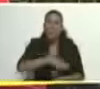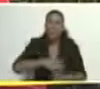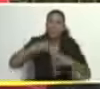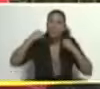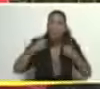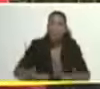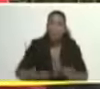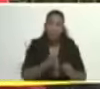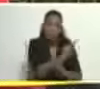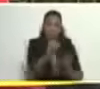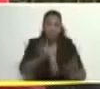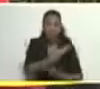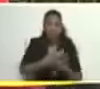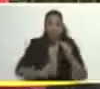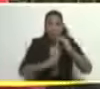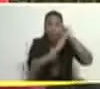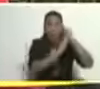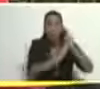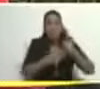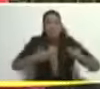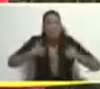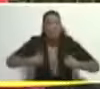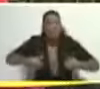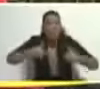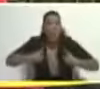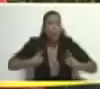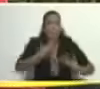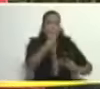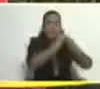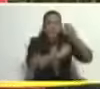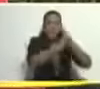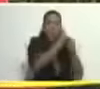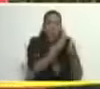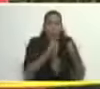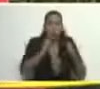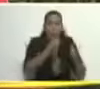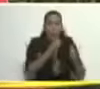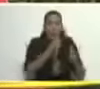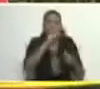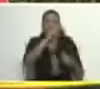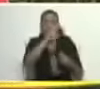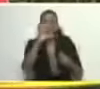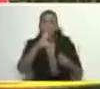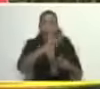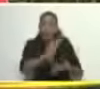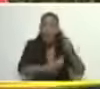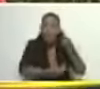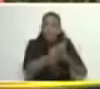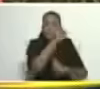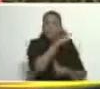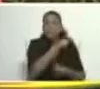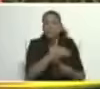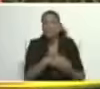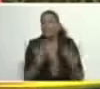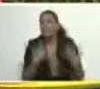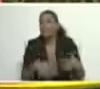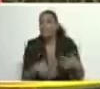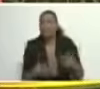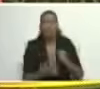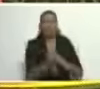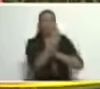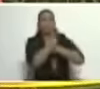asegura que los esfuerzos del capitalismo, del neocapitalismo, no